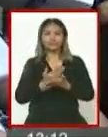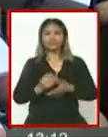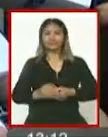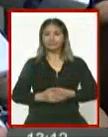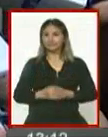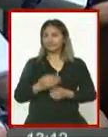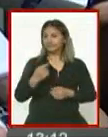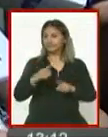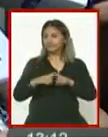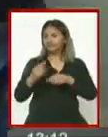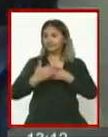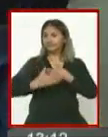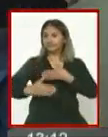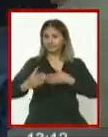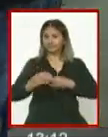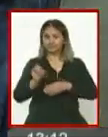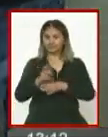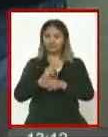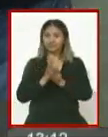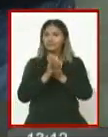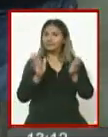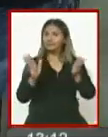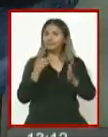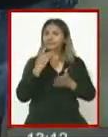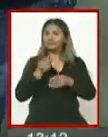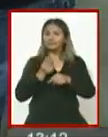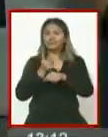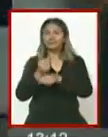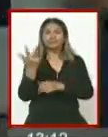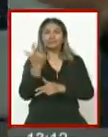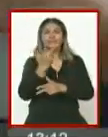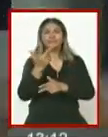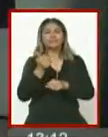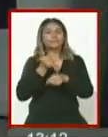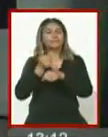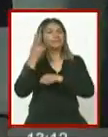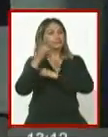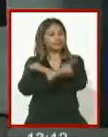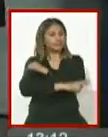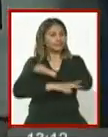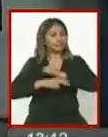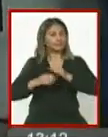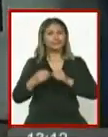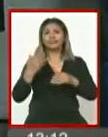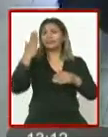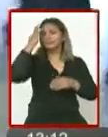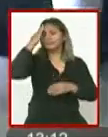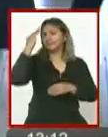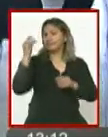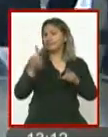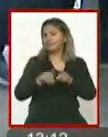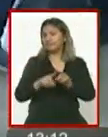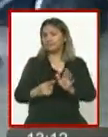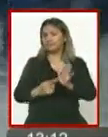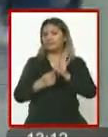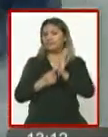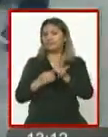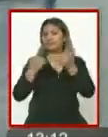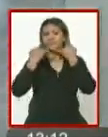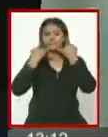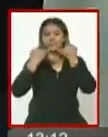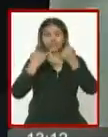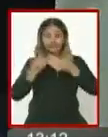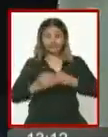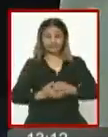investigaciones correspondientes en el transcurso de estos días. El Ministerio Público los imputó a los tres por el delito de robo agravado, en vista que los mismos no presentaron su